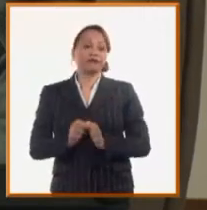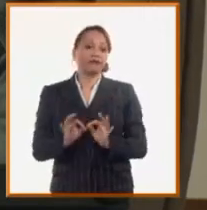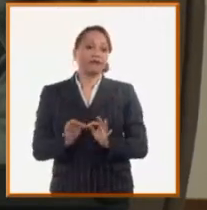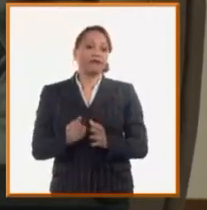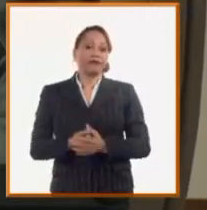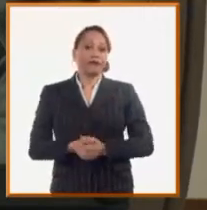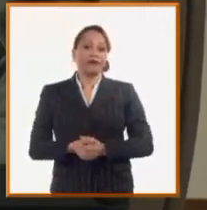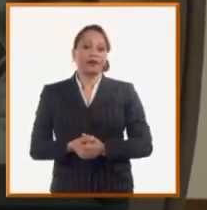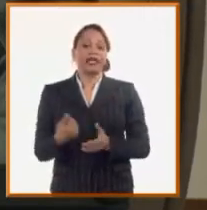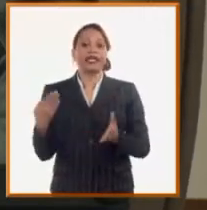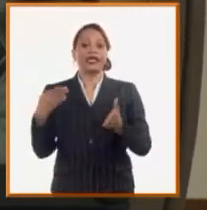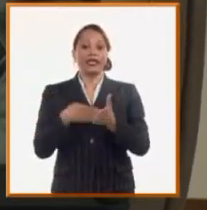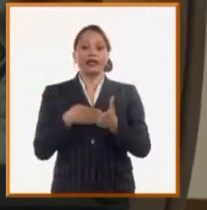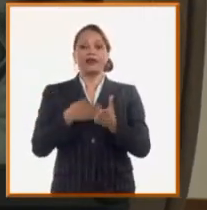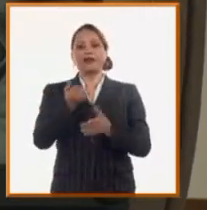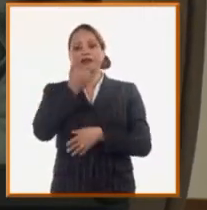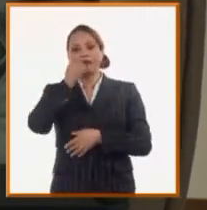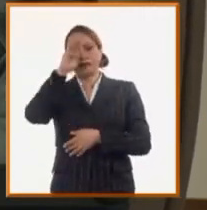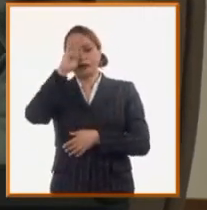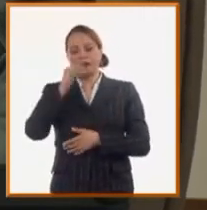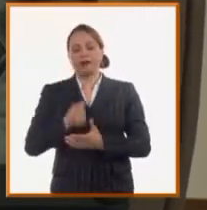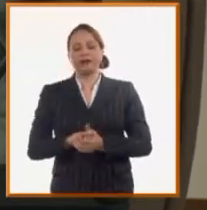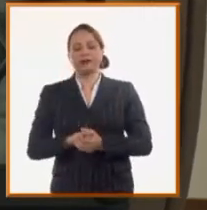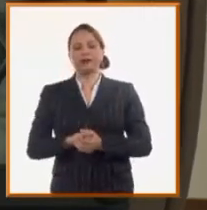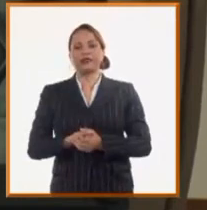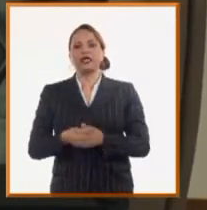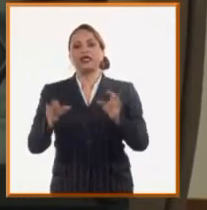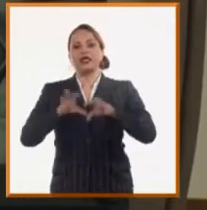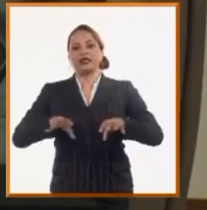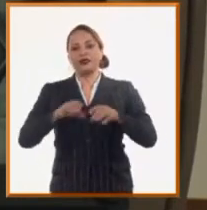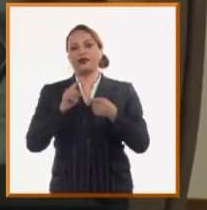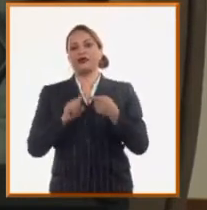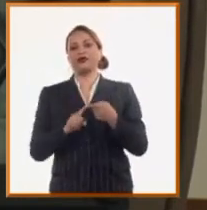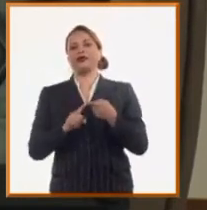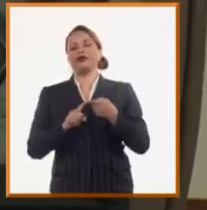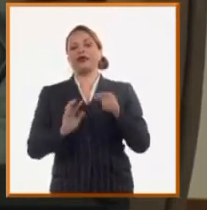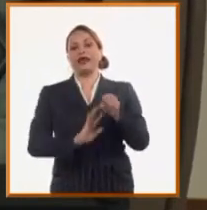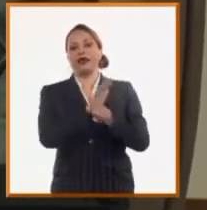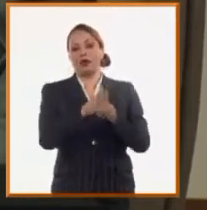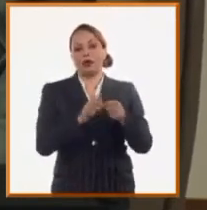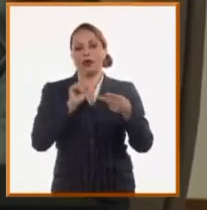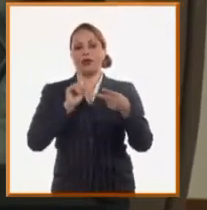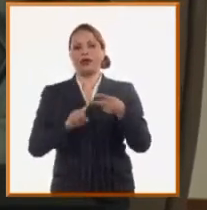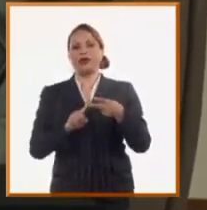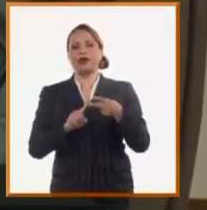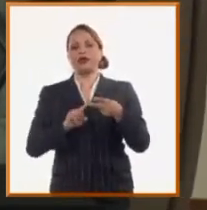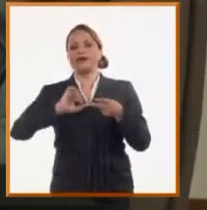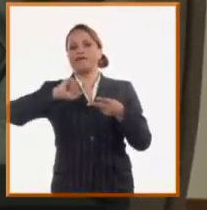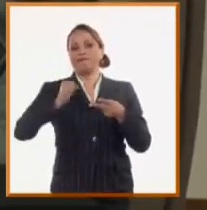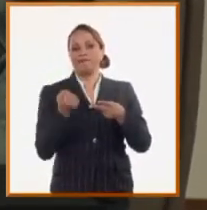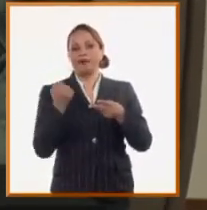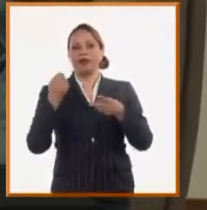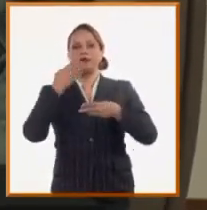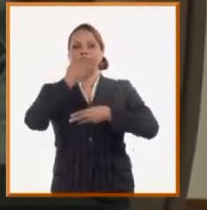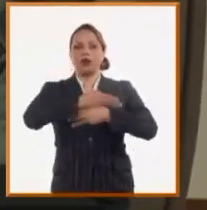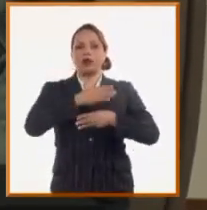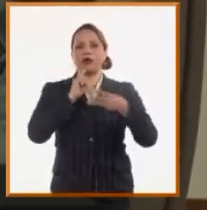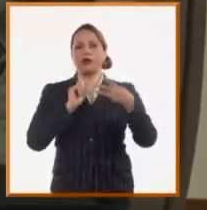Entonces, la coincidencia de la crisis, la pandemia, los efectos de la pandemia, recrudecimiento del